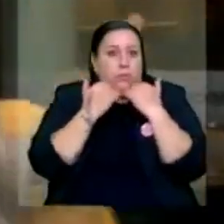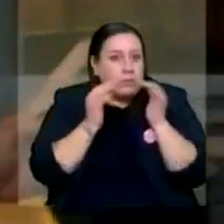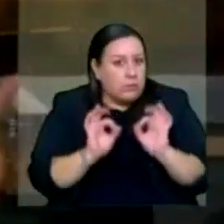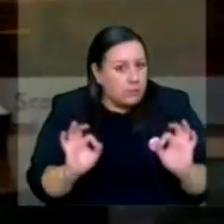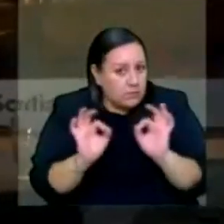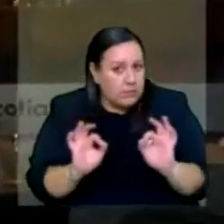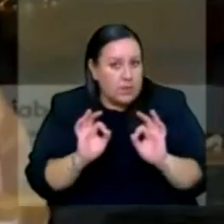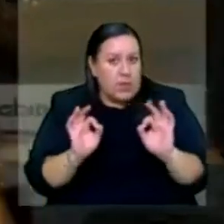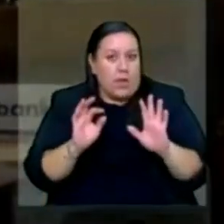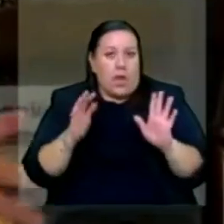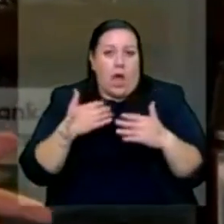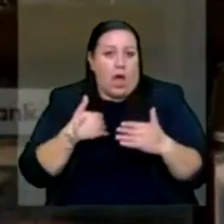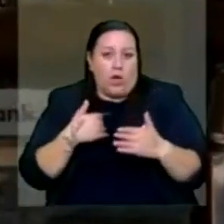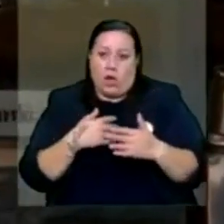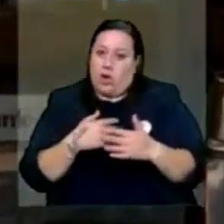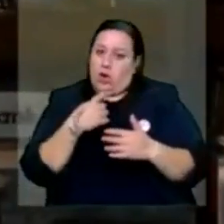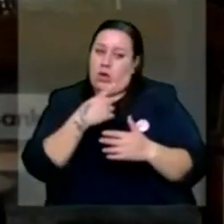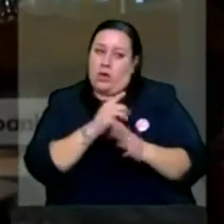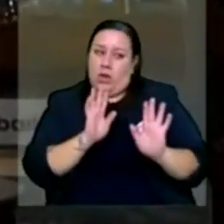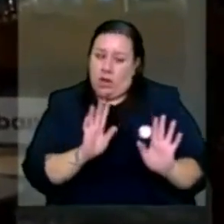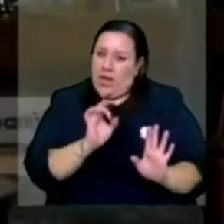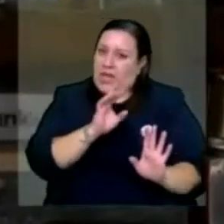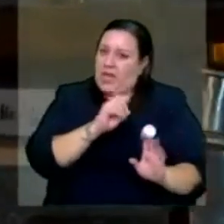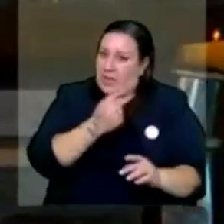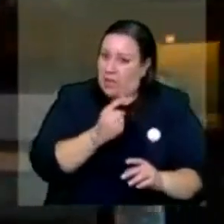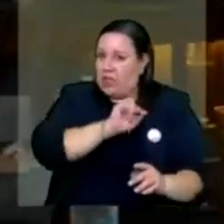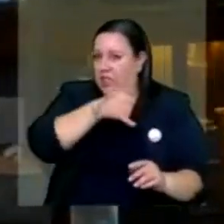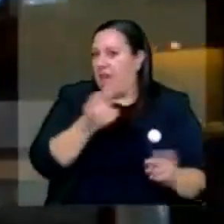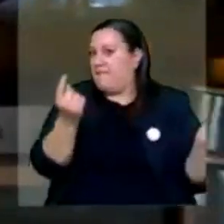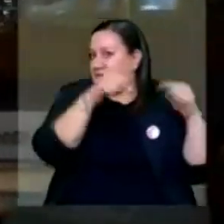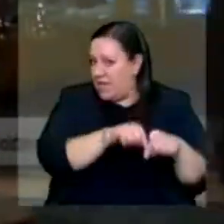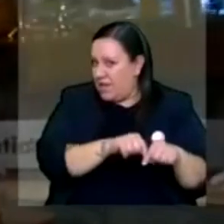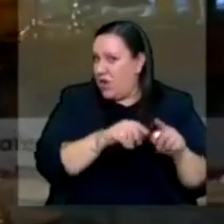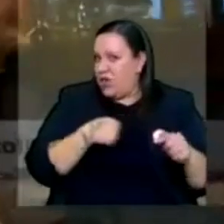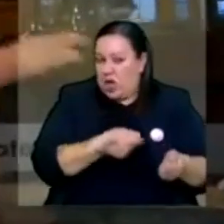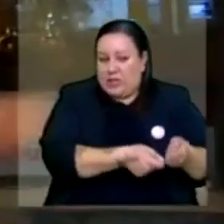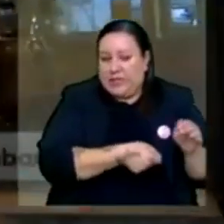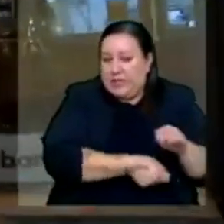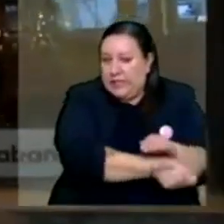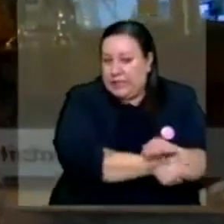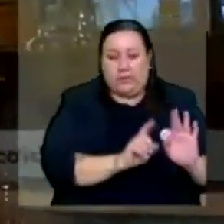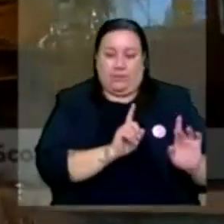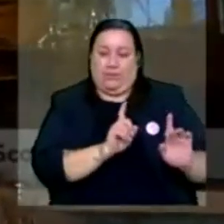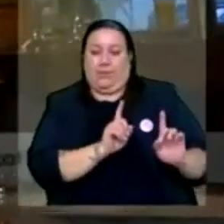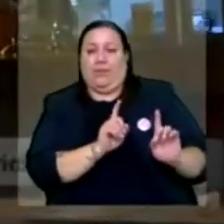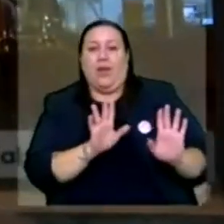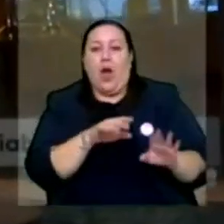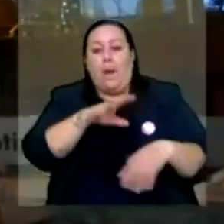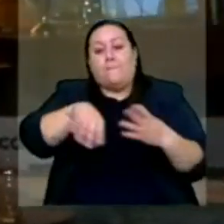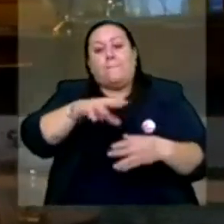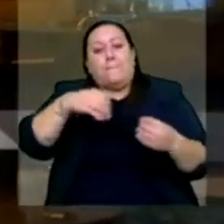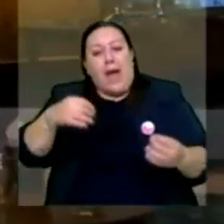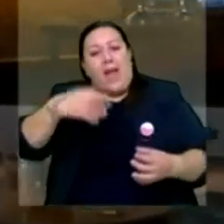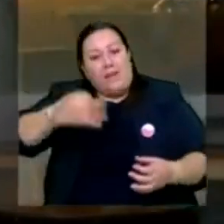no sé nada. Lo reviento, si dice que vine hace 15 minutos y lo coimié y ya está todo arreglado. No, mentira, no tendría gracia. Hace 20 años que hago magia, no tendría ningún sentido.